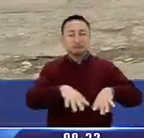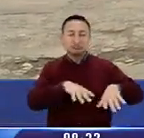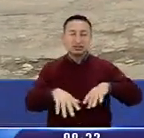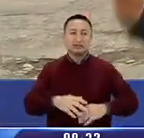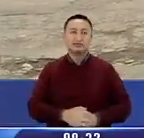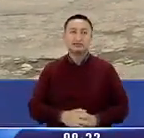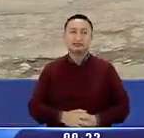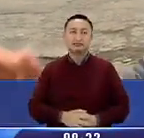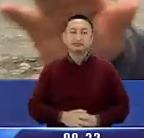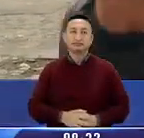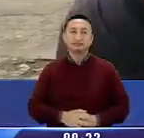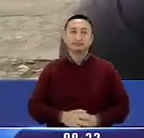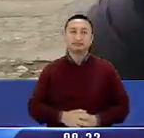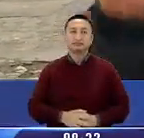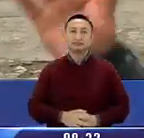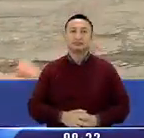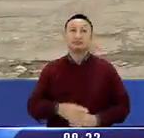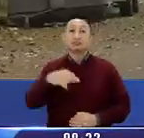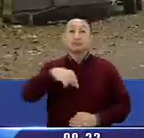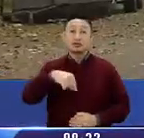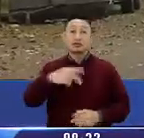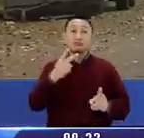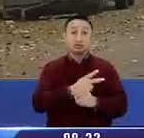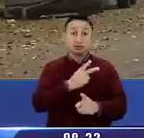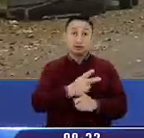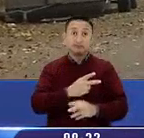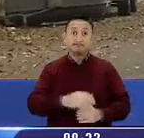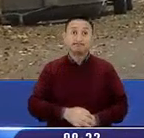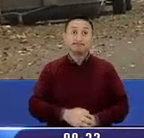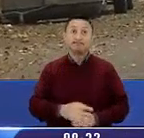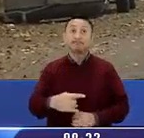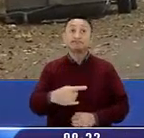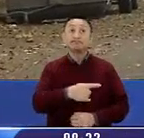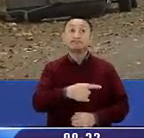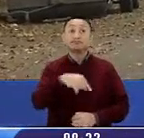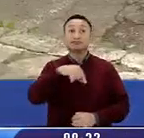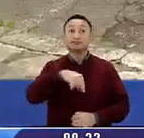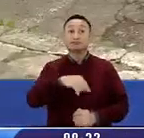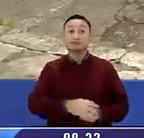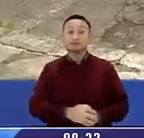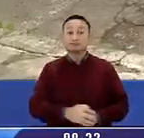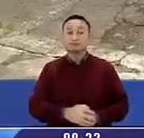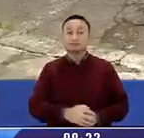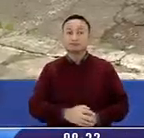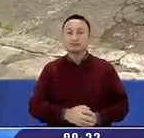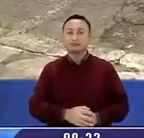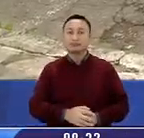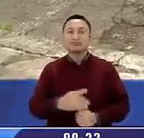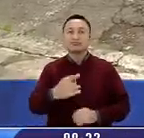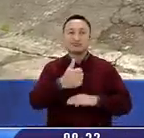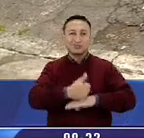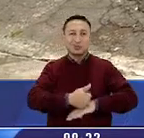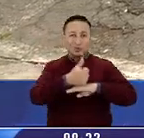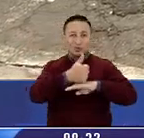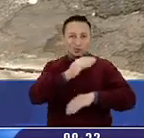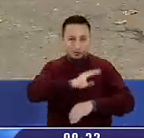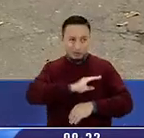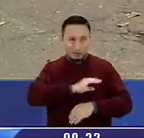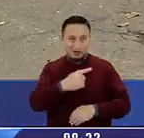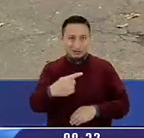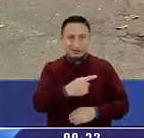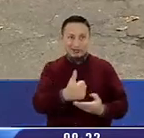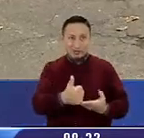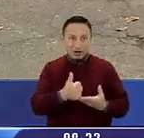en la calle, y esto es peligroso. Explican los vecinos que parte de su malestar es la inacción de las instituciones municipales para